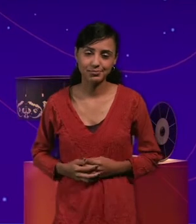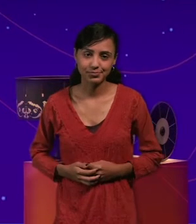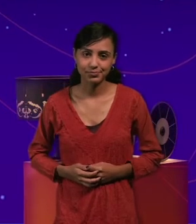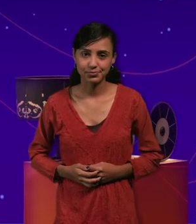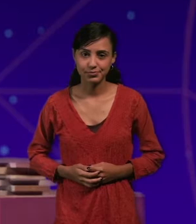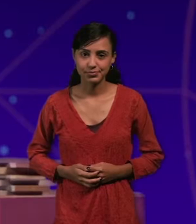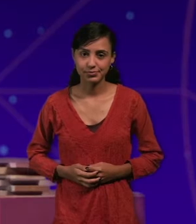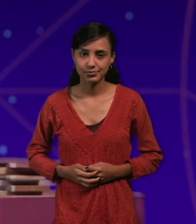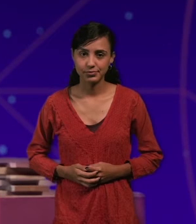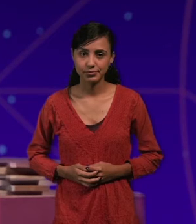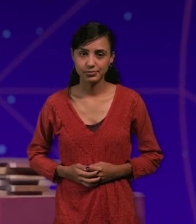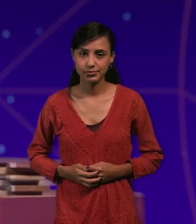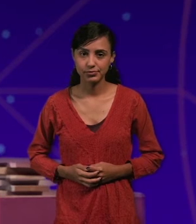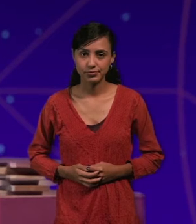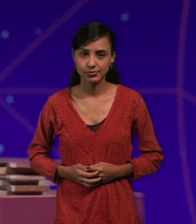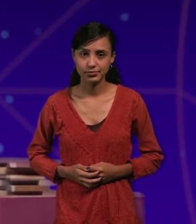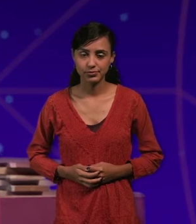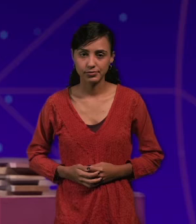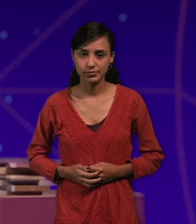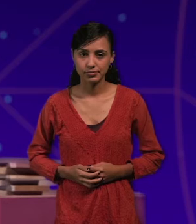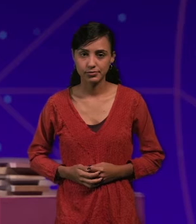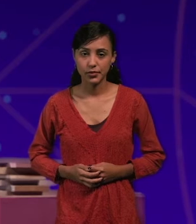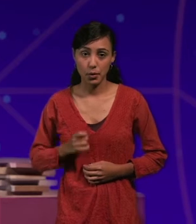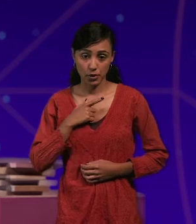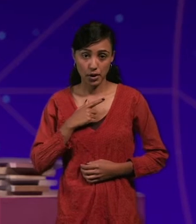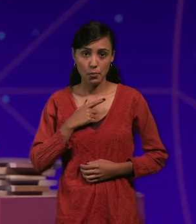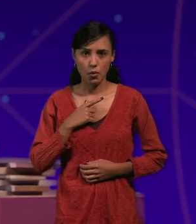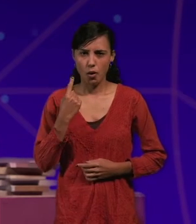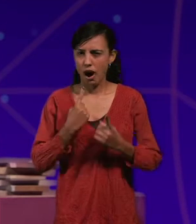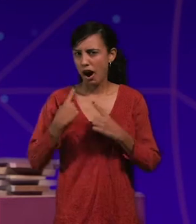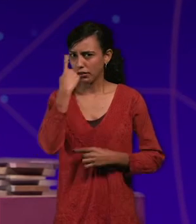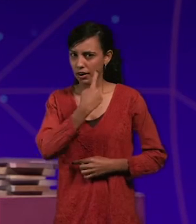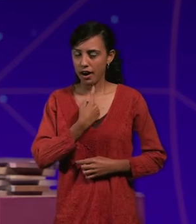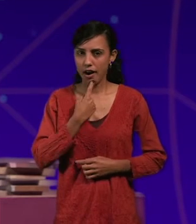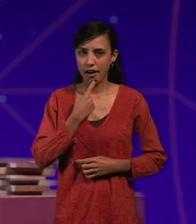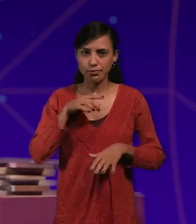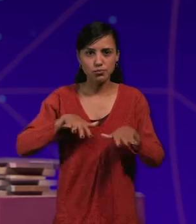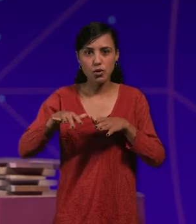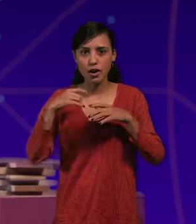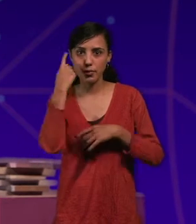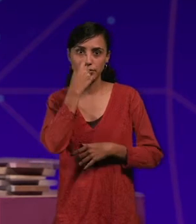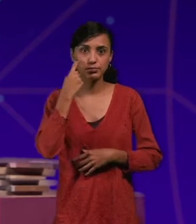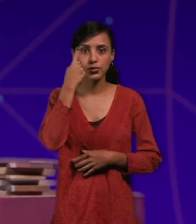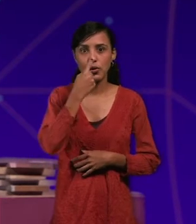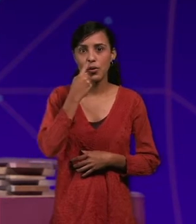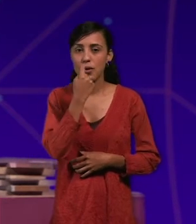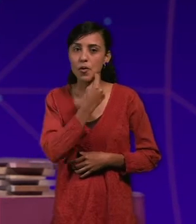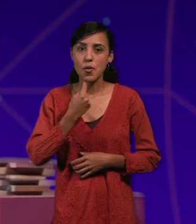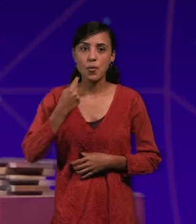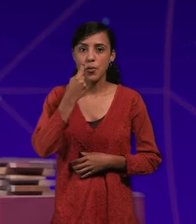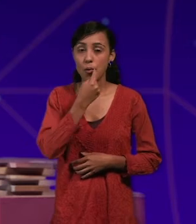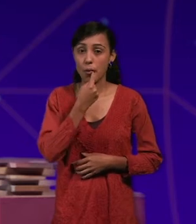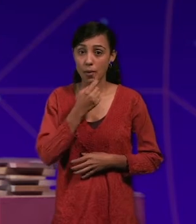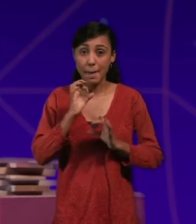Importante, si vamos a hacer un personaje que mueve los ojos, por ejemplo, y la boca, el círculo del rostro